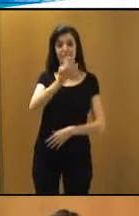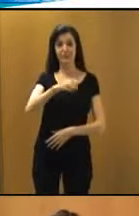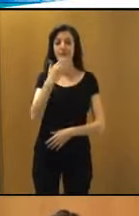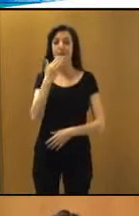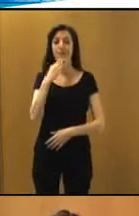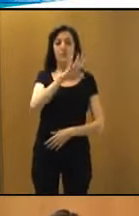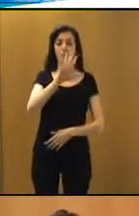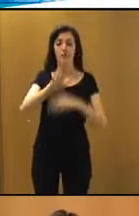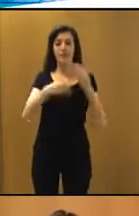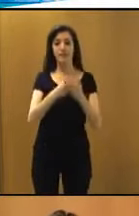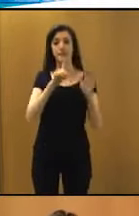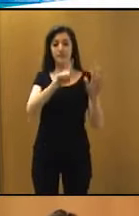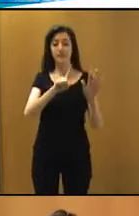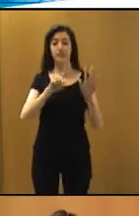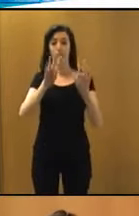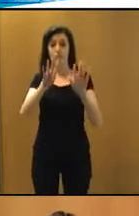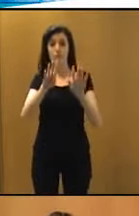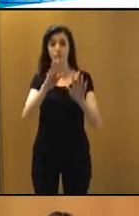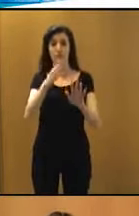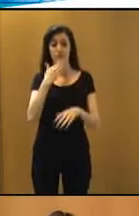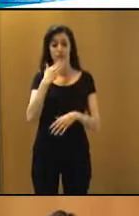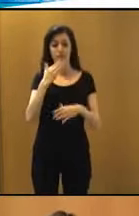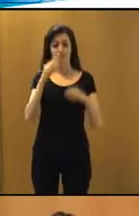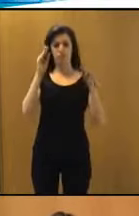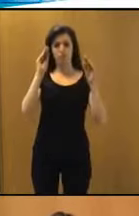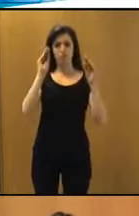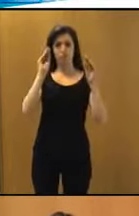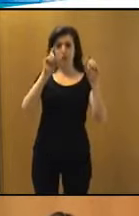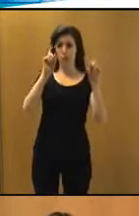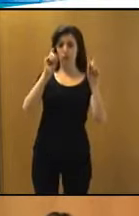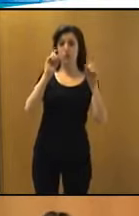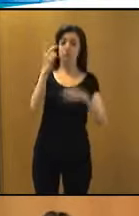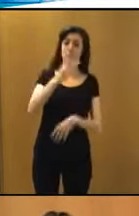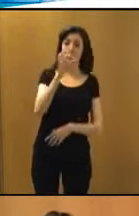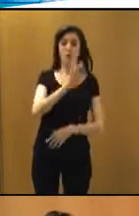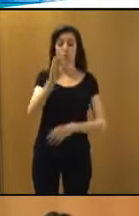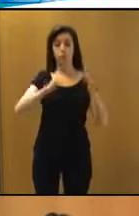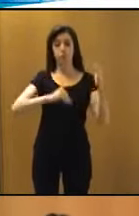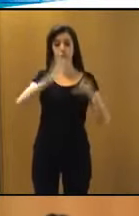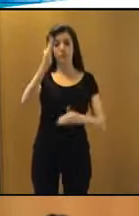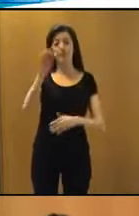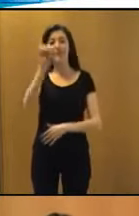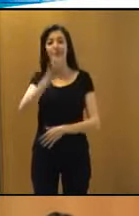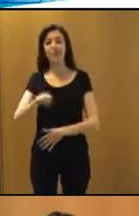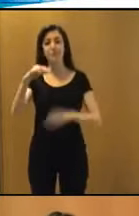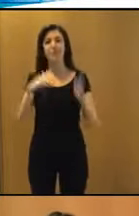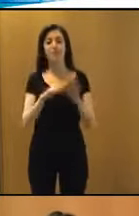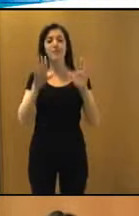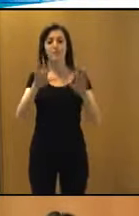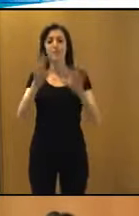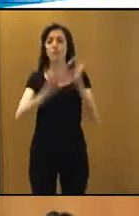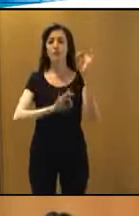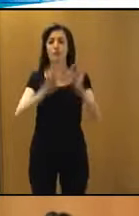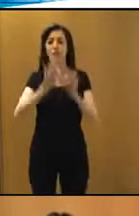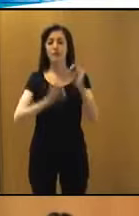personas de entre 55 a 69 años tenían una educación secundaria o superior. Sin embargo, en